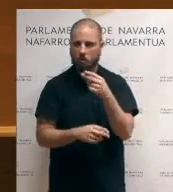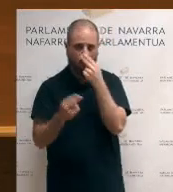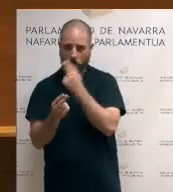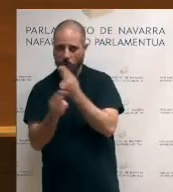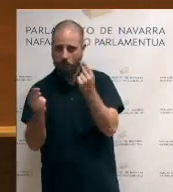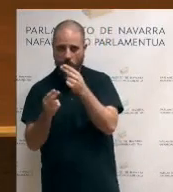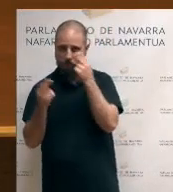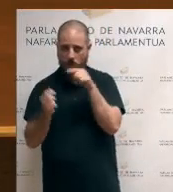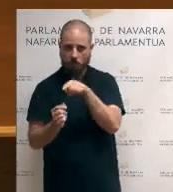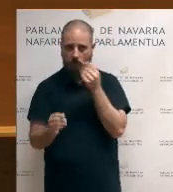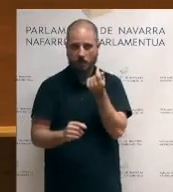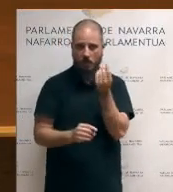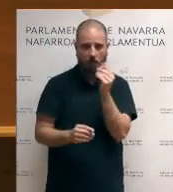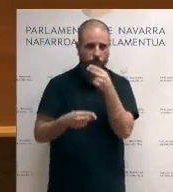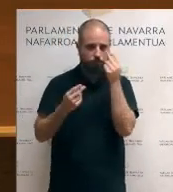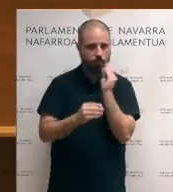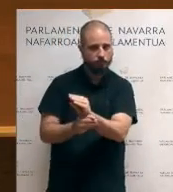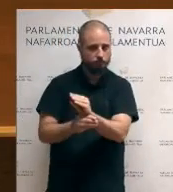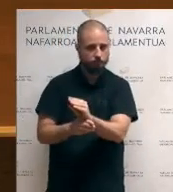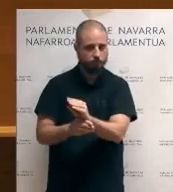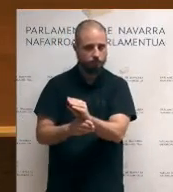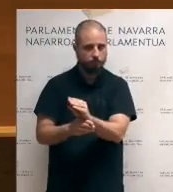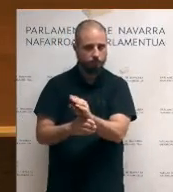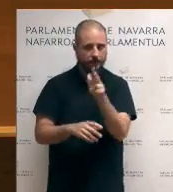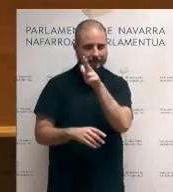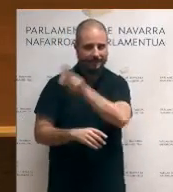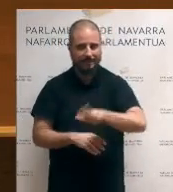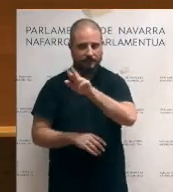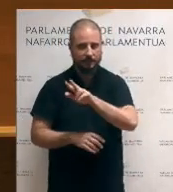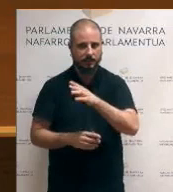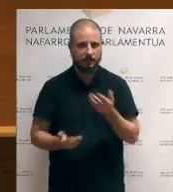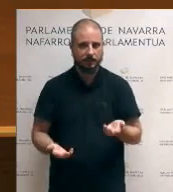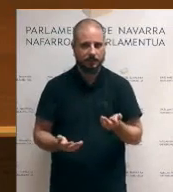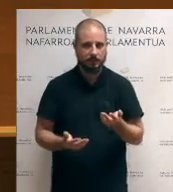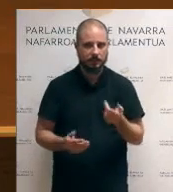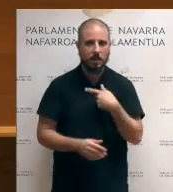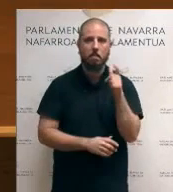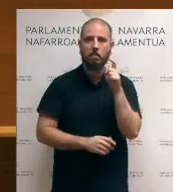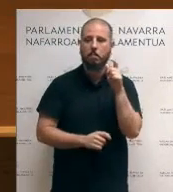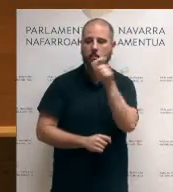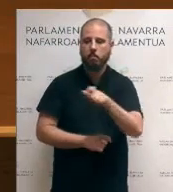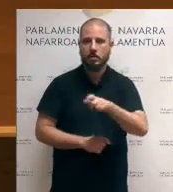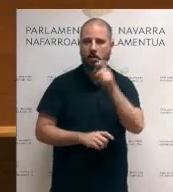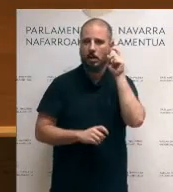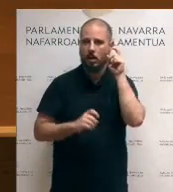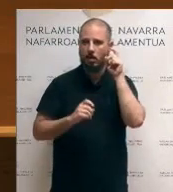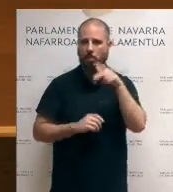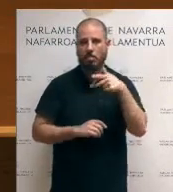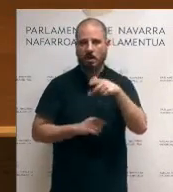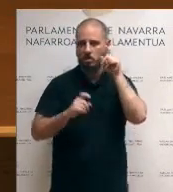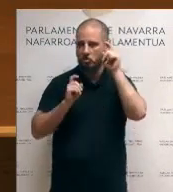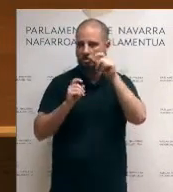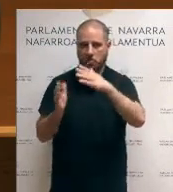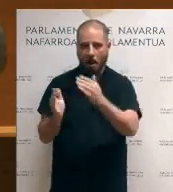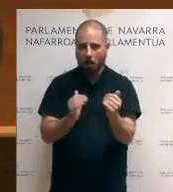con fondos públicos, toda, sino estatal. Las personas no tienen derecho a la educación, como dice la Declaración Universal de los Derechos Humanos,